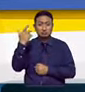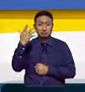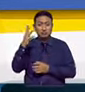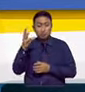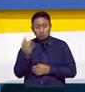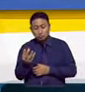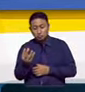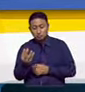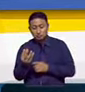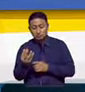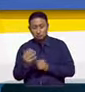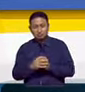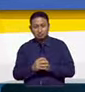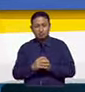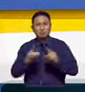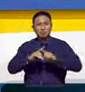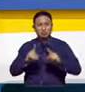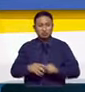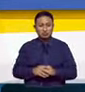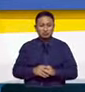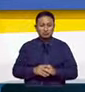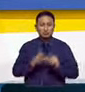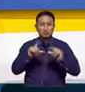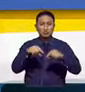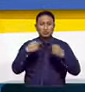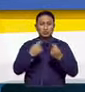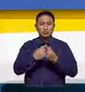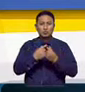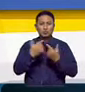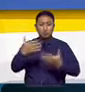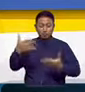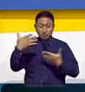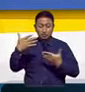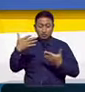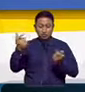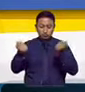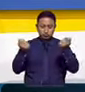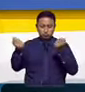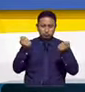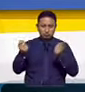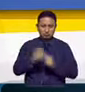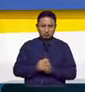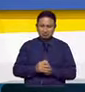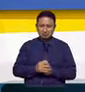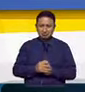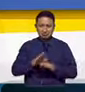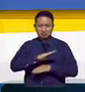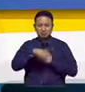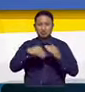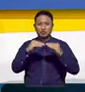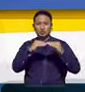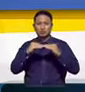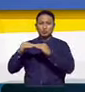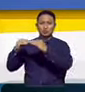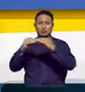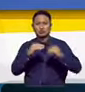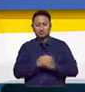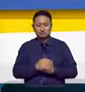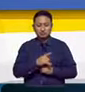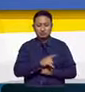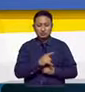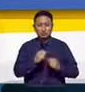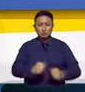minoría, pero ningún partido o movimiento dominante. Entonces, del ese poder total,